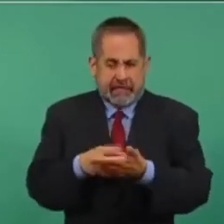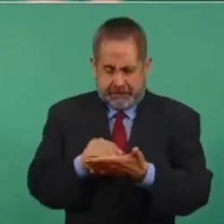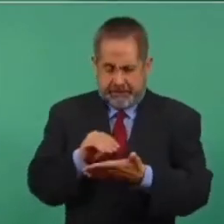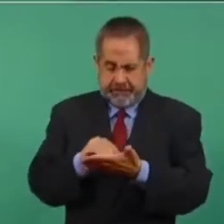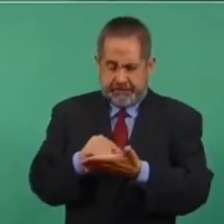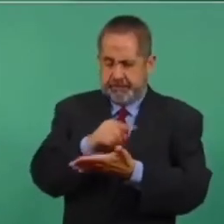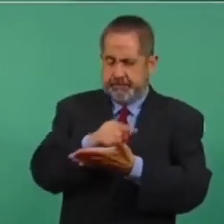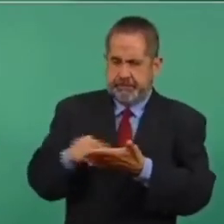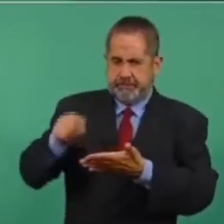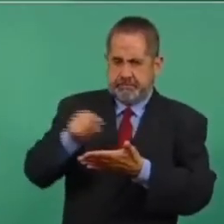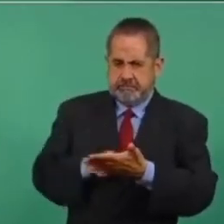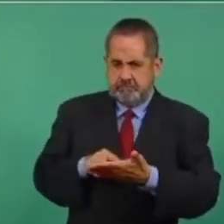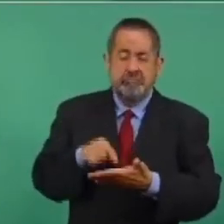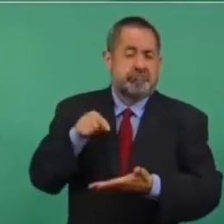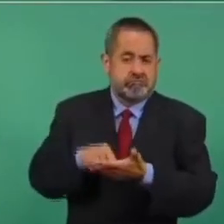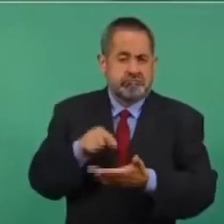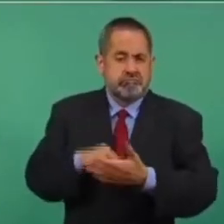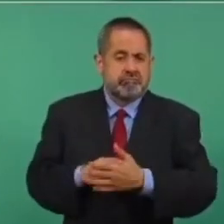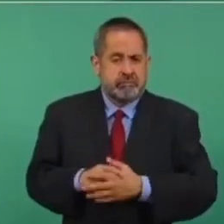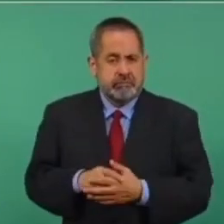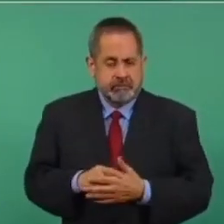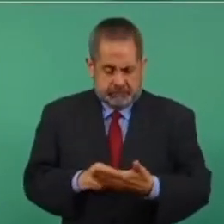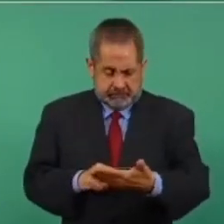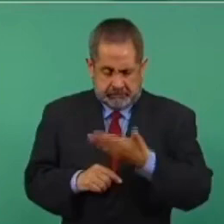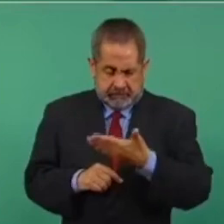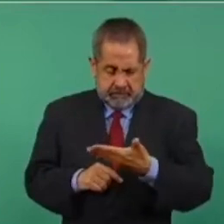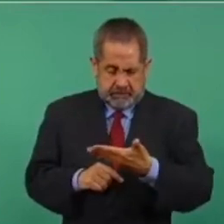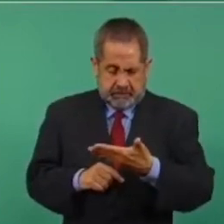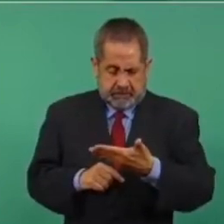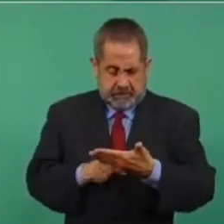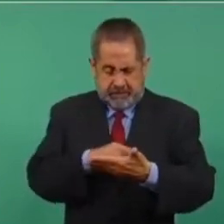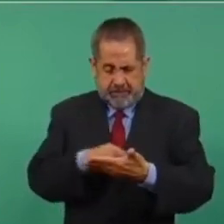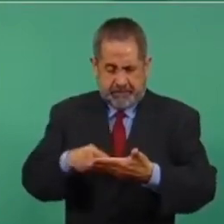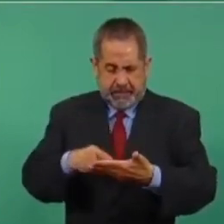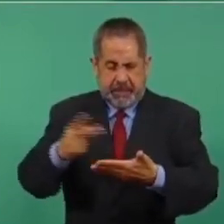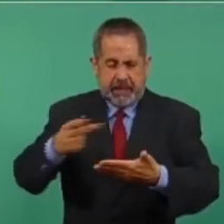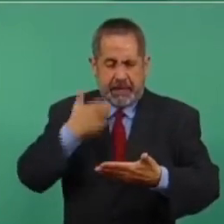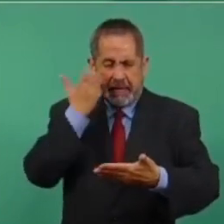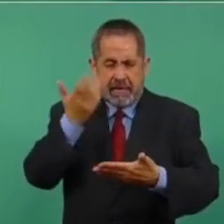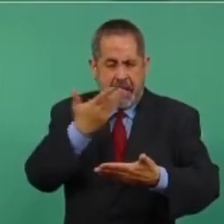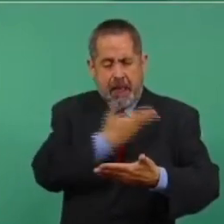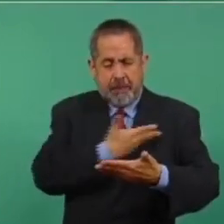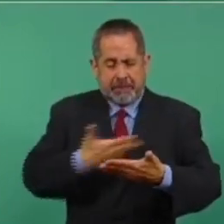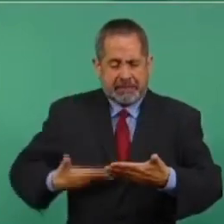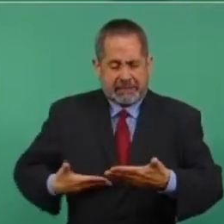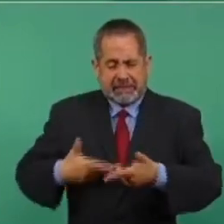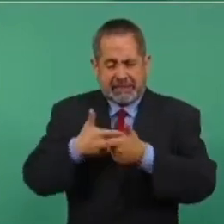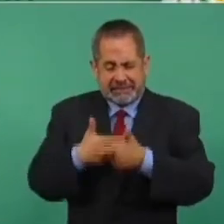Ahí el ciudadano ve la pregunta: ¿quieres que siga? Palabras más, palabras